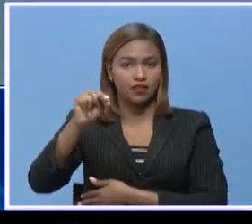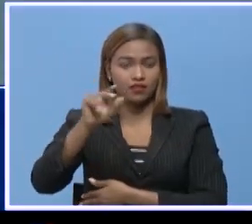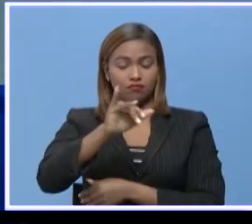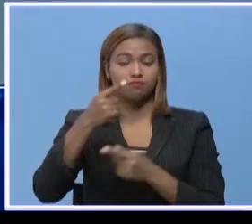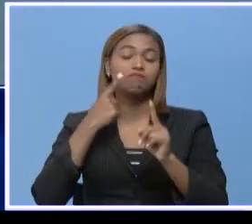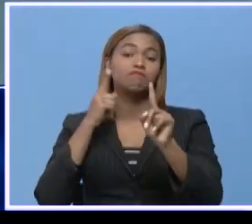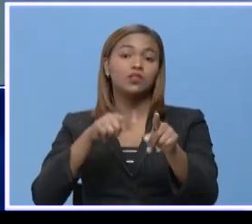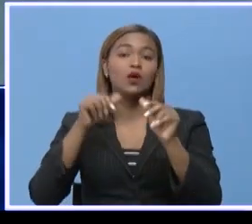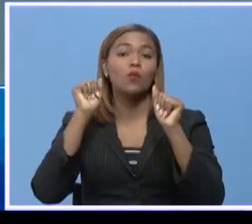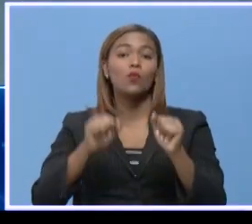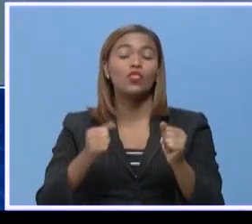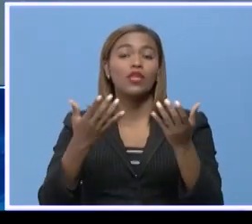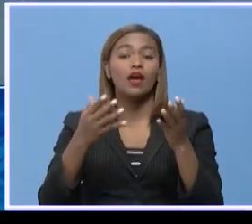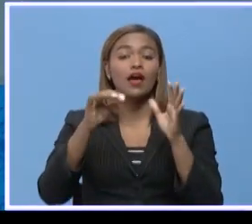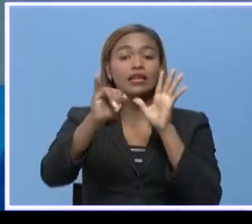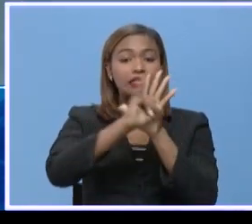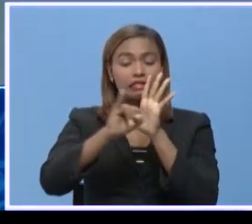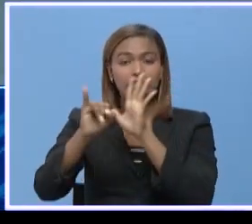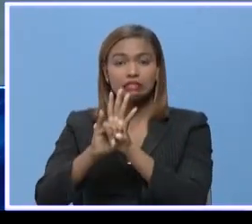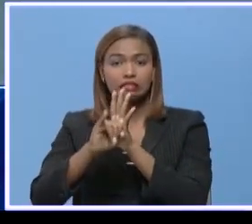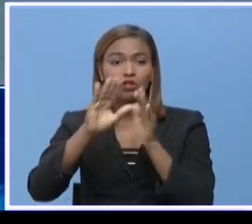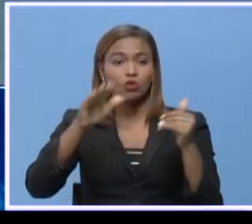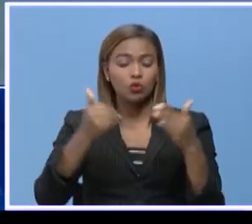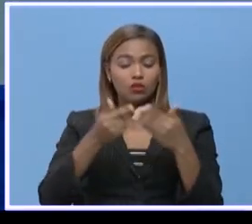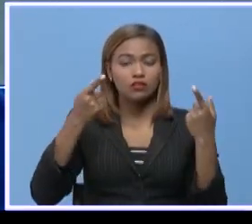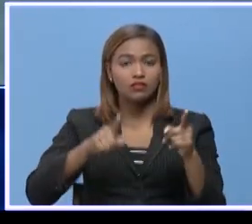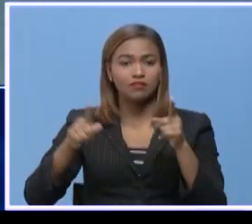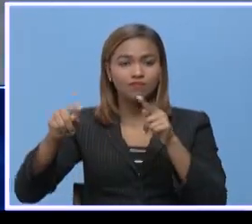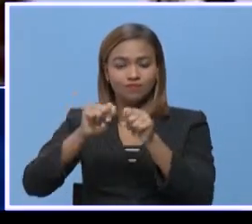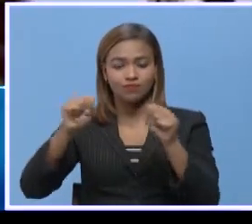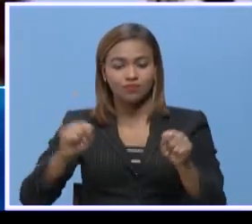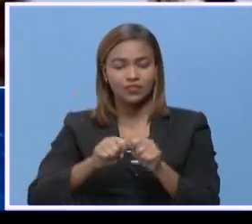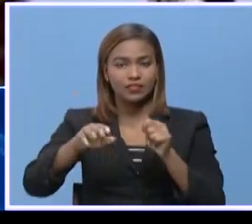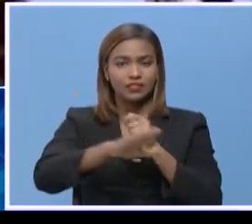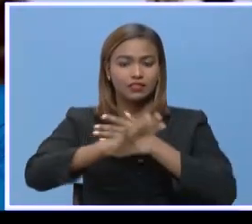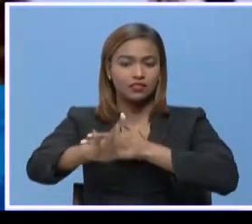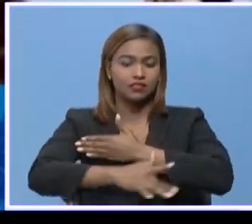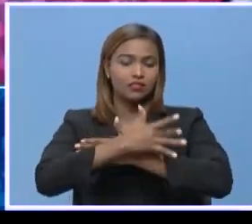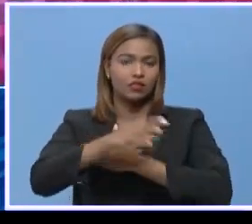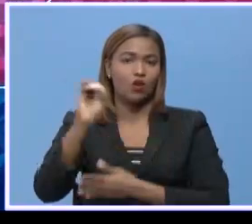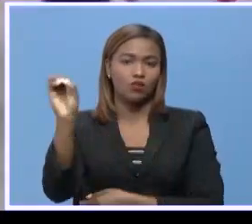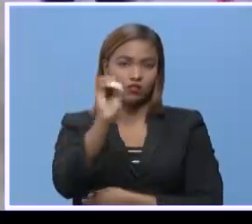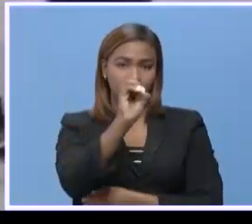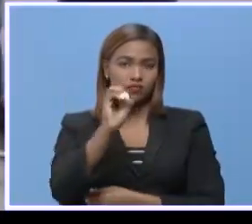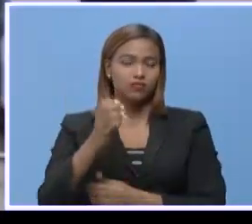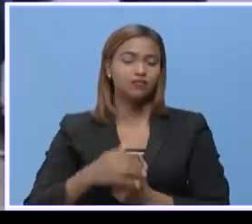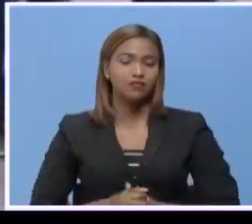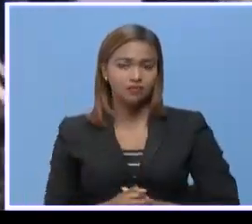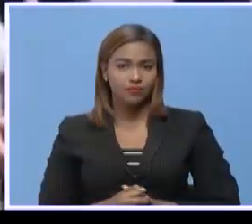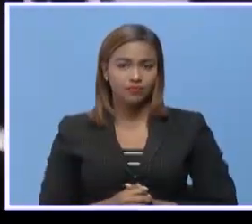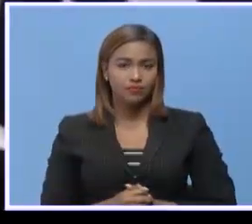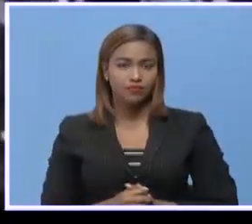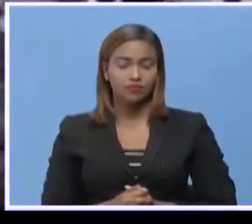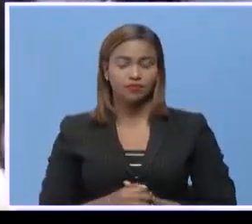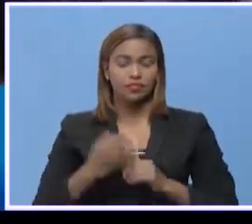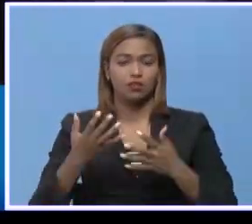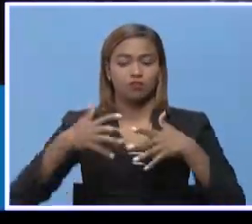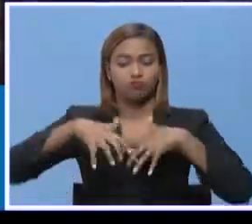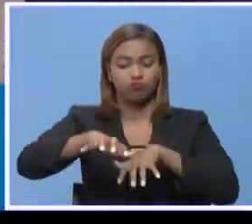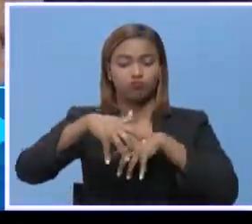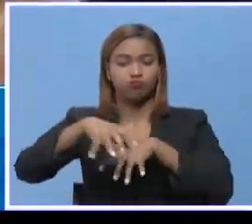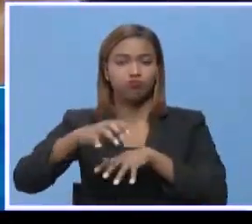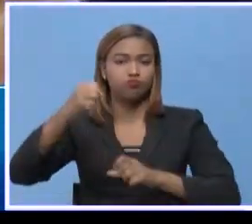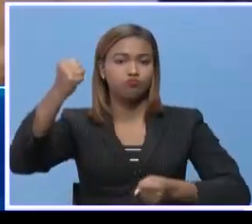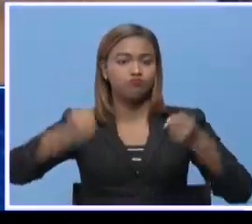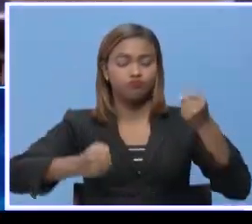medida que podría intensificar las disputas territoriales en el Pacífico Oeste. Con caravanas de vehículos